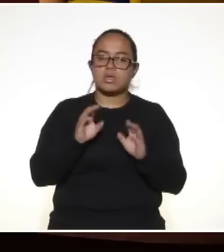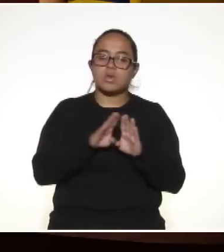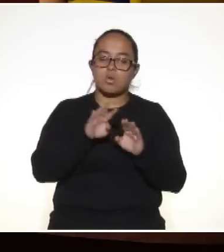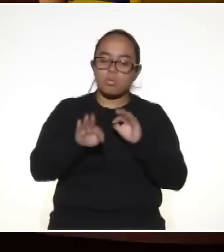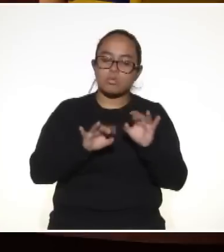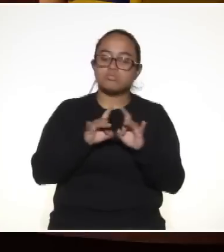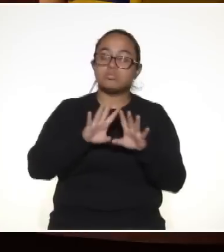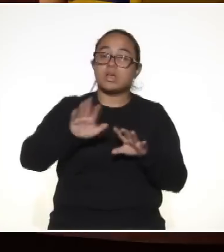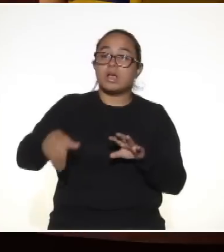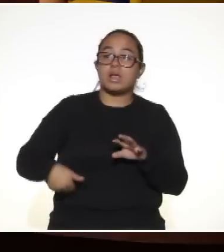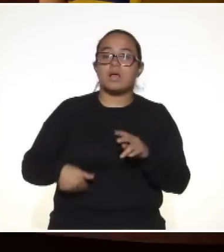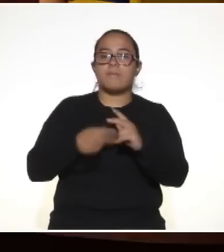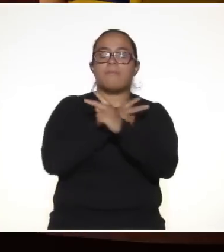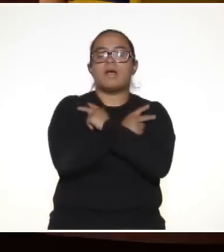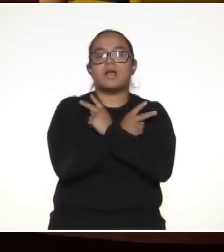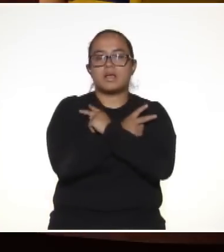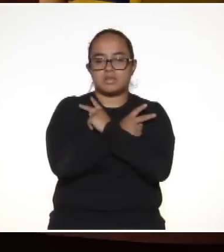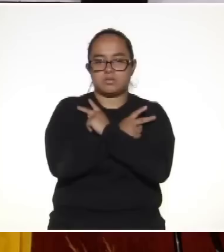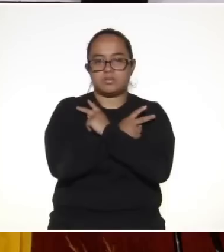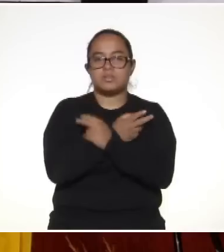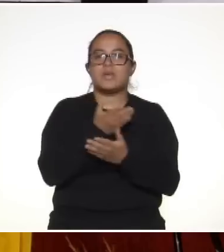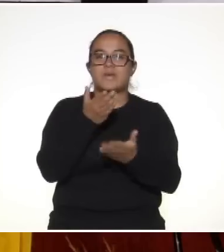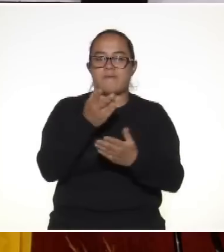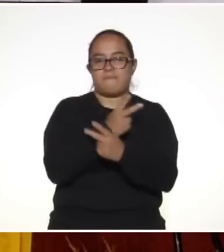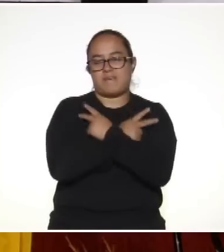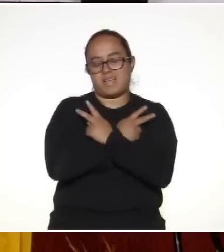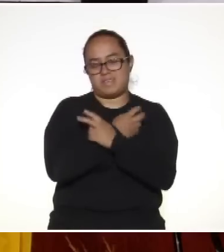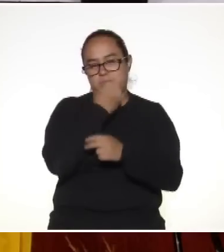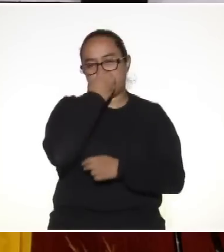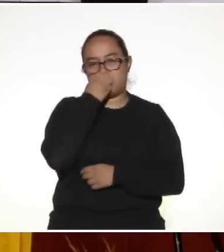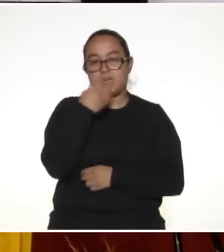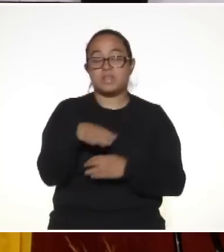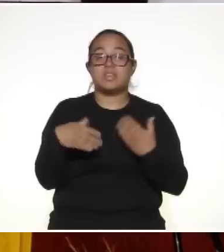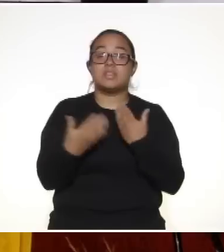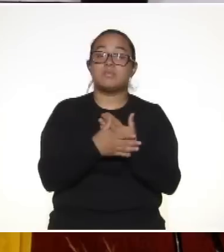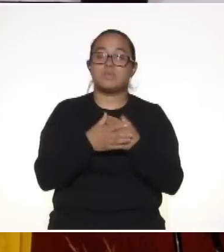tratamiento de accidentes en vacaciones. Pasen unas vacaciones sensacionales y nos